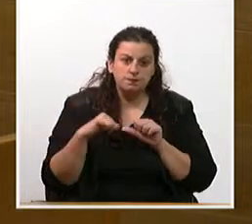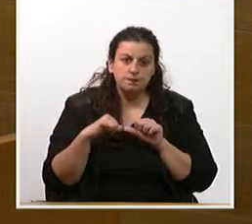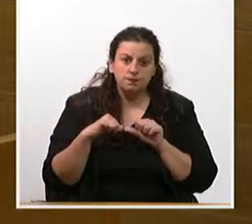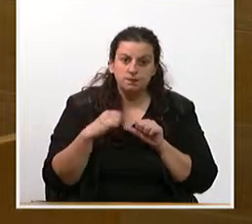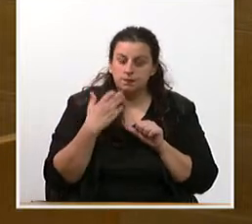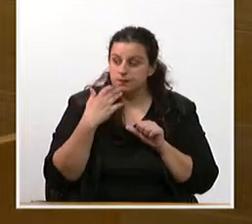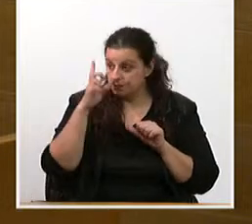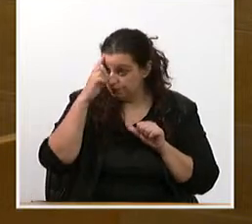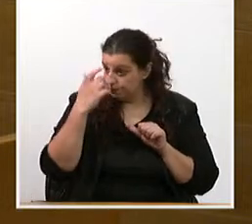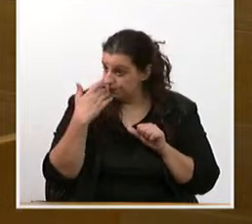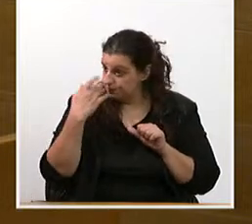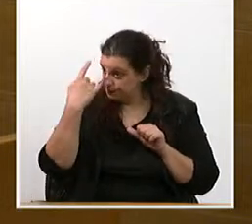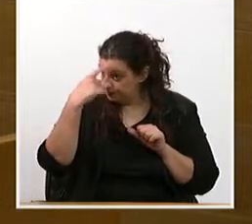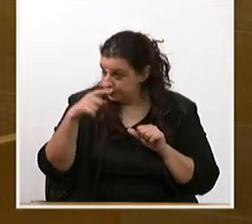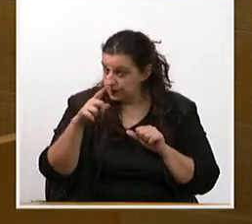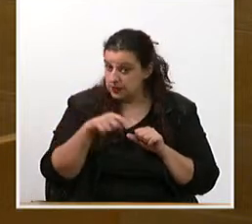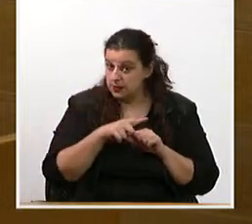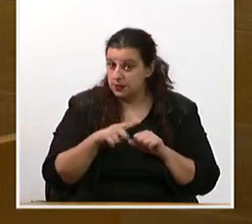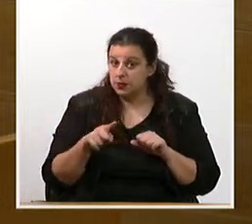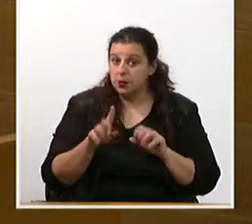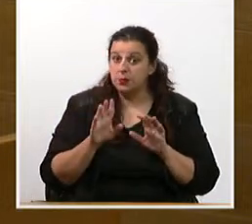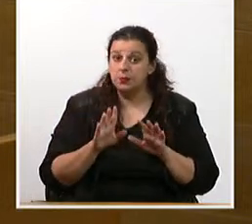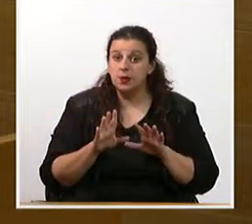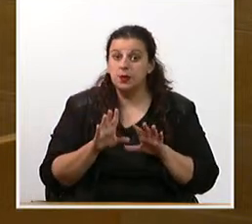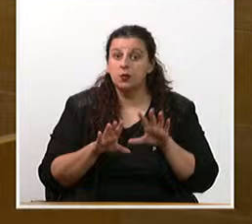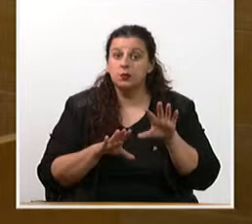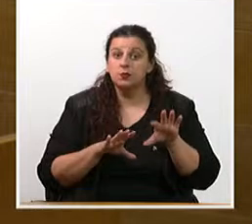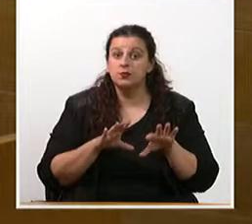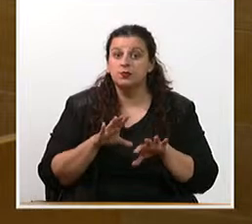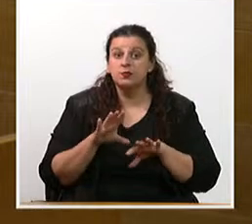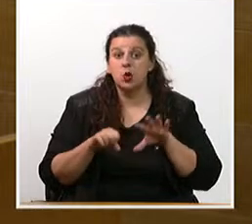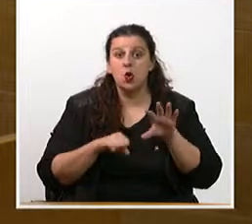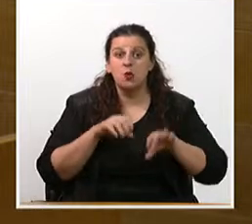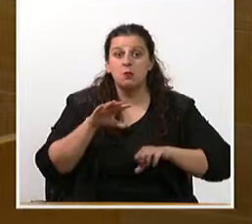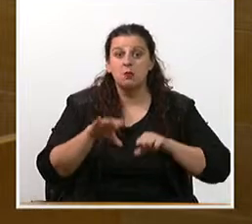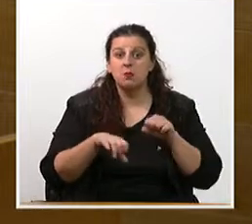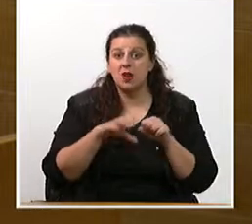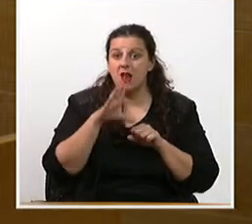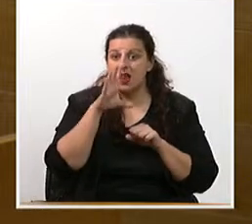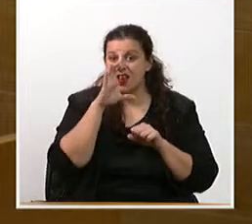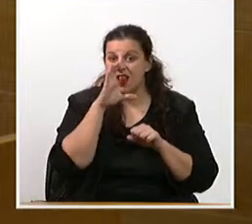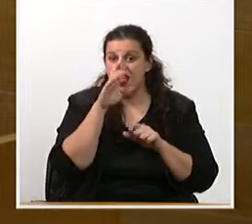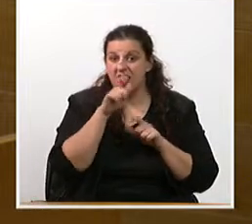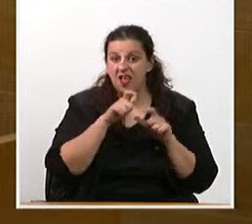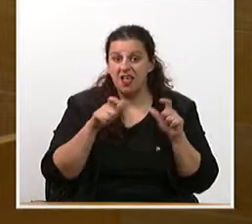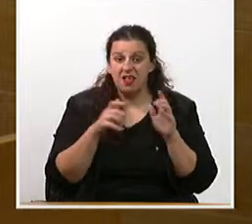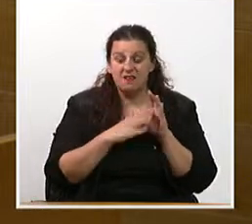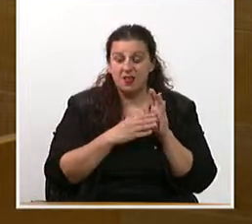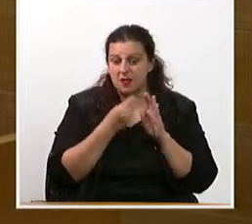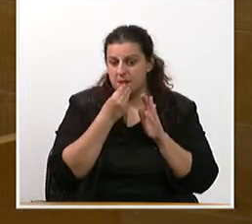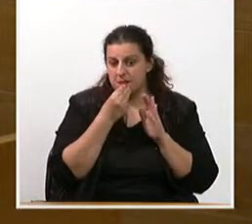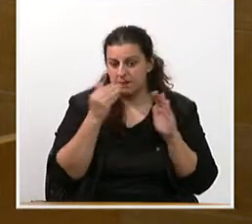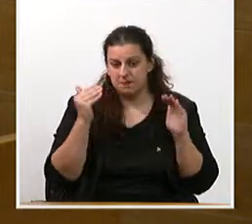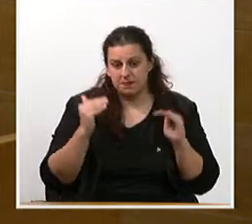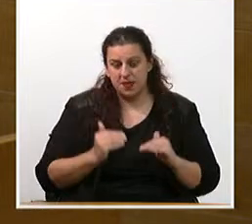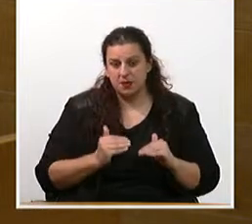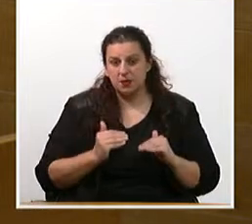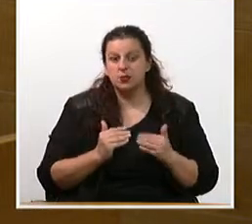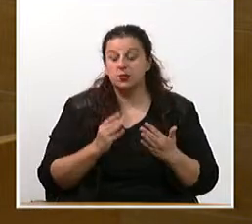saben pero el consum deara está disminu la valenciana y ahí